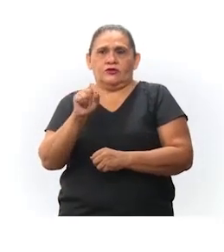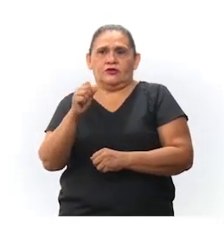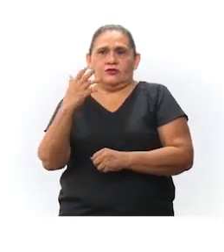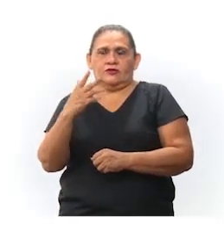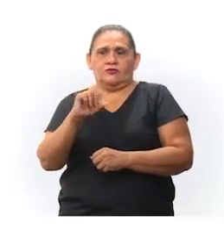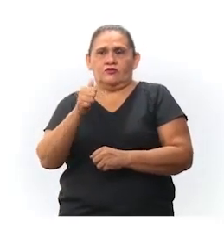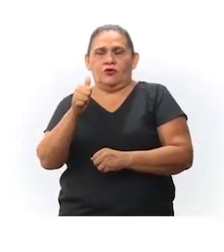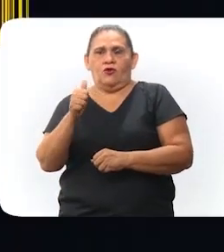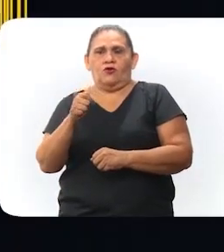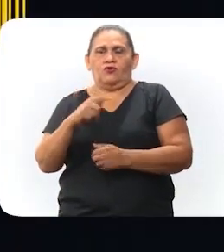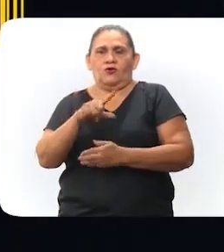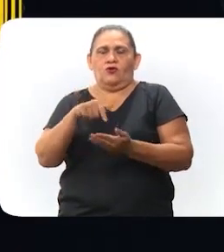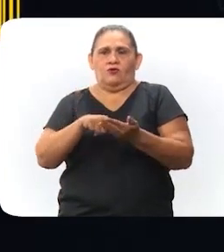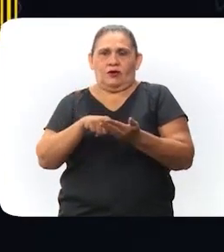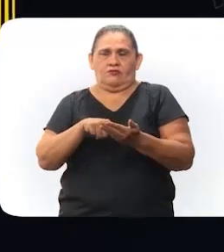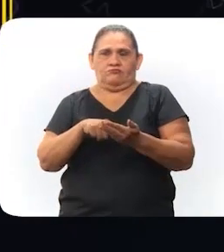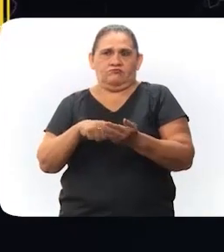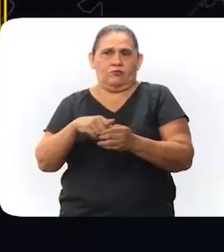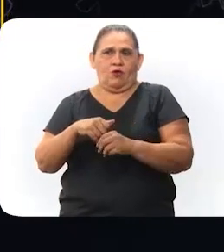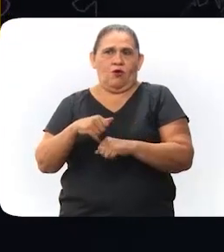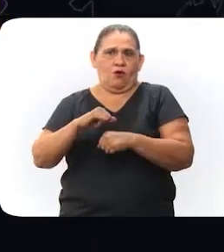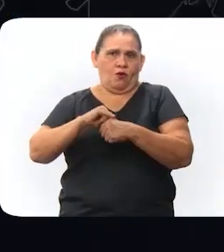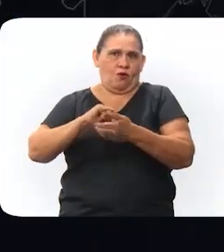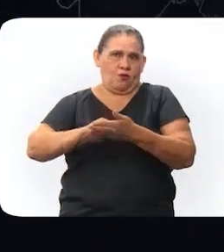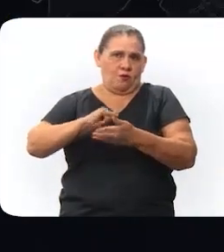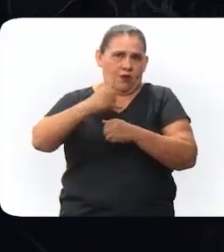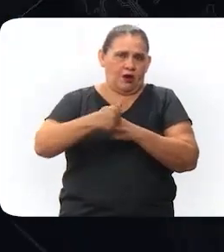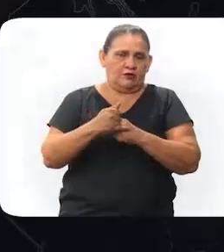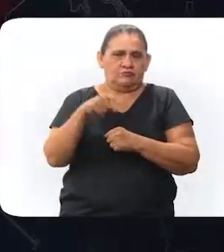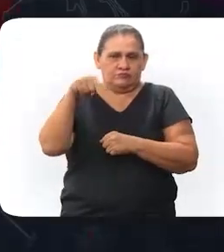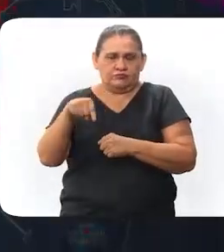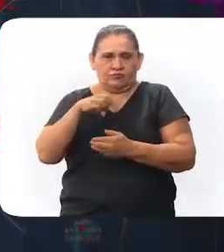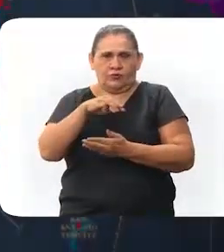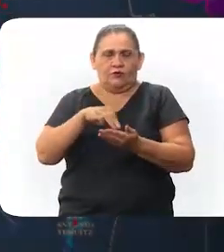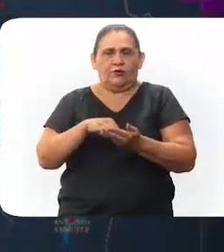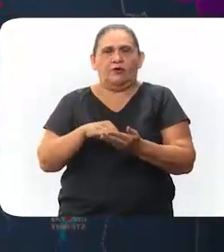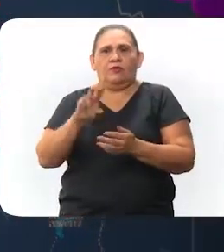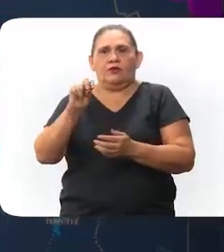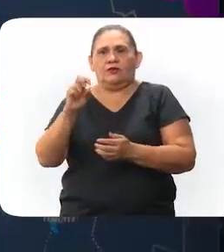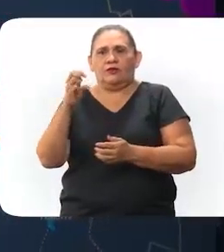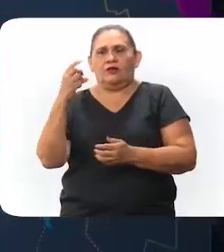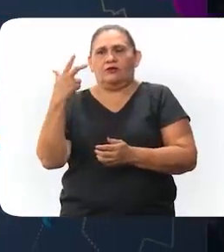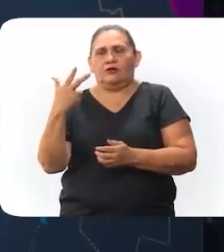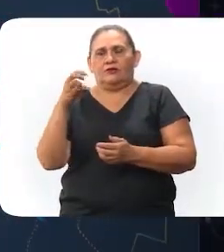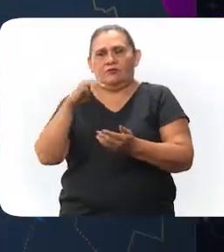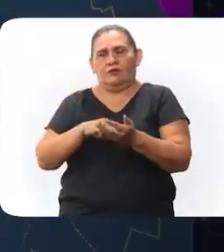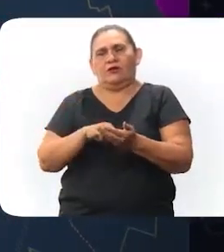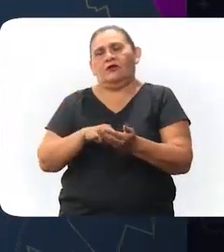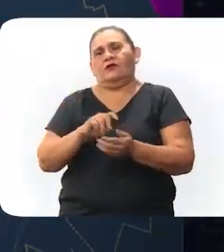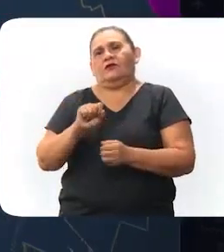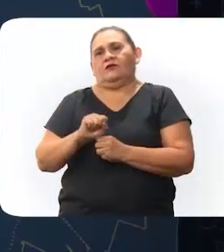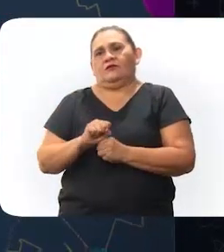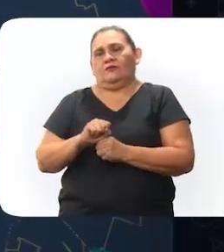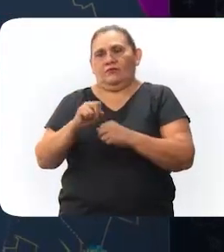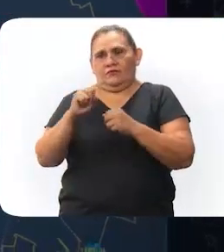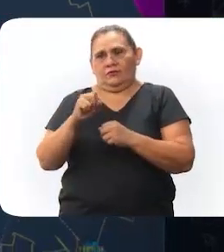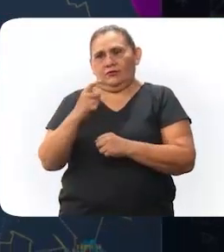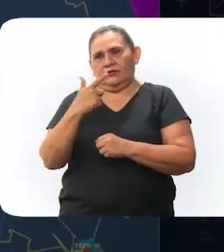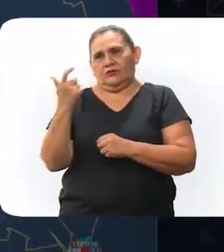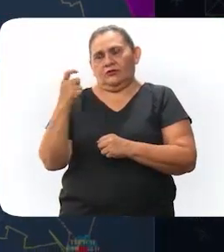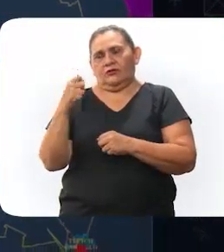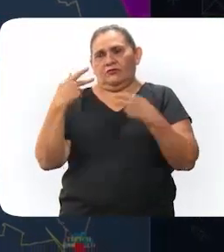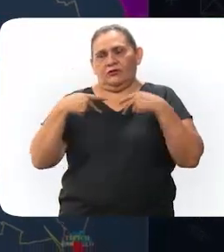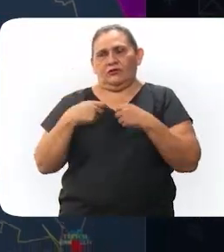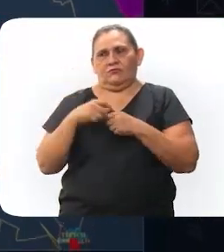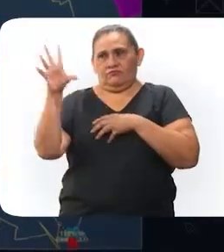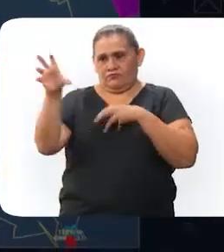país u otro estado. Específicamente en Mérida se han diagnosticado 33.746 personas contagiadas